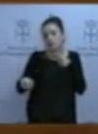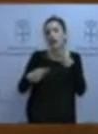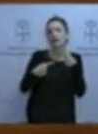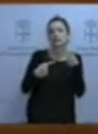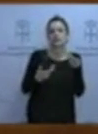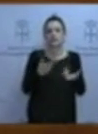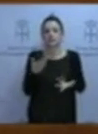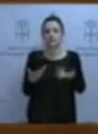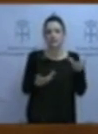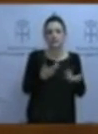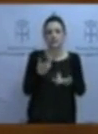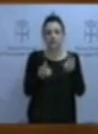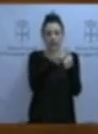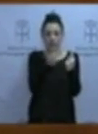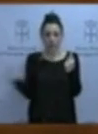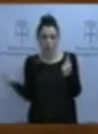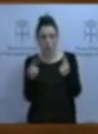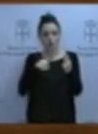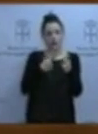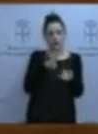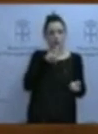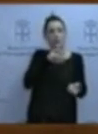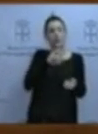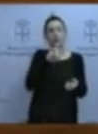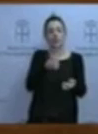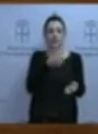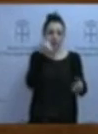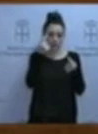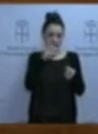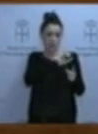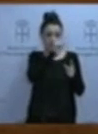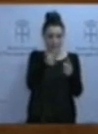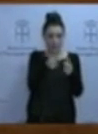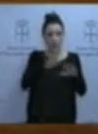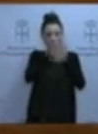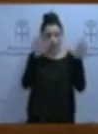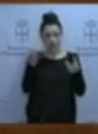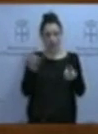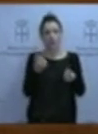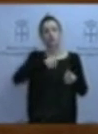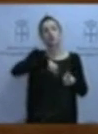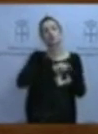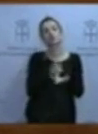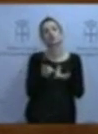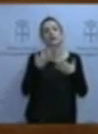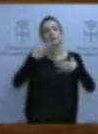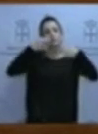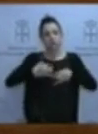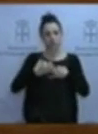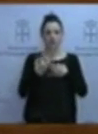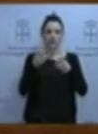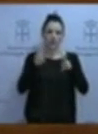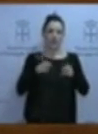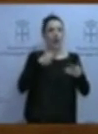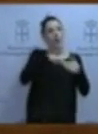hacemos en cada uno de ellos. En cuanto al primero, está claro que debemos garantizar la disponibilidad de